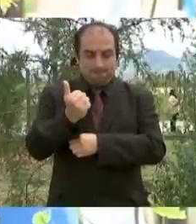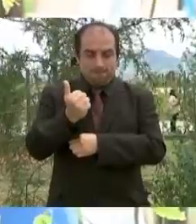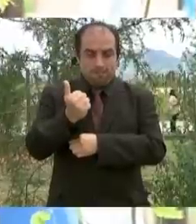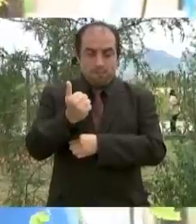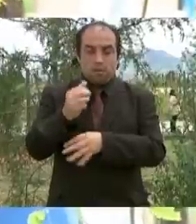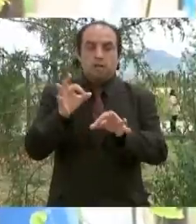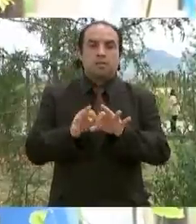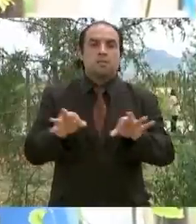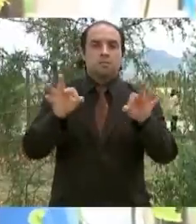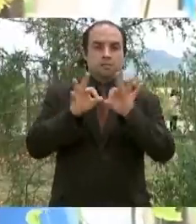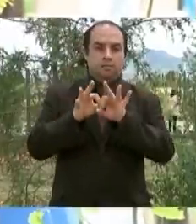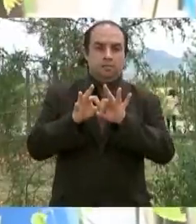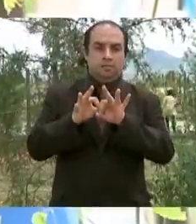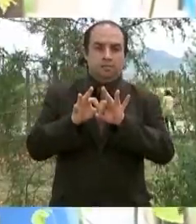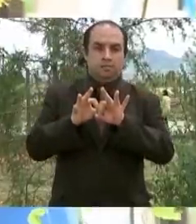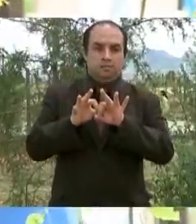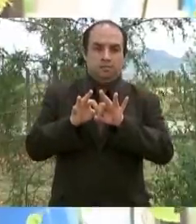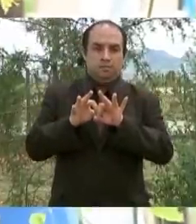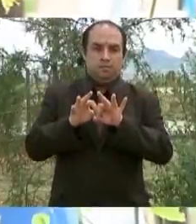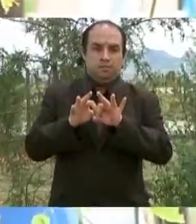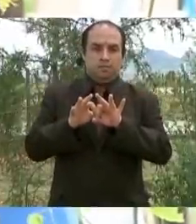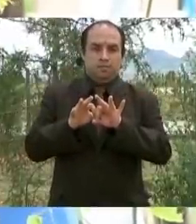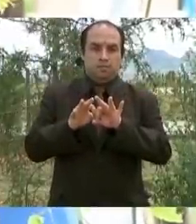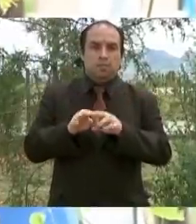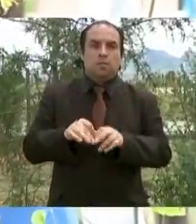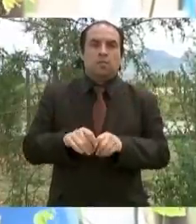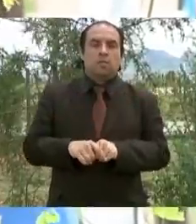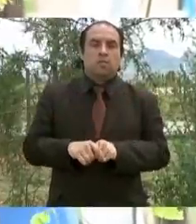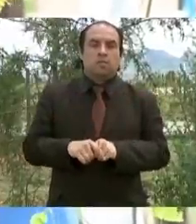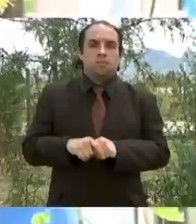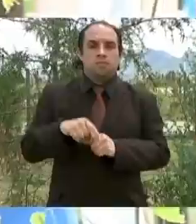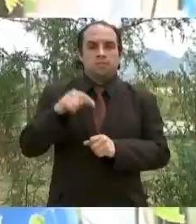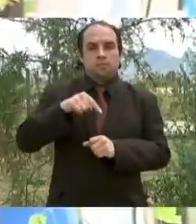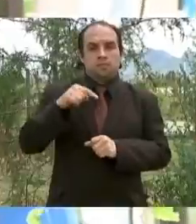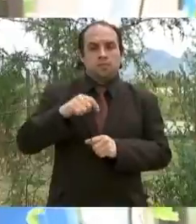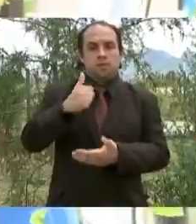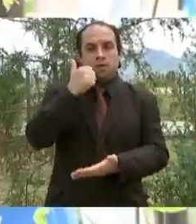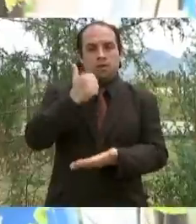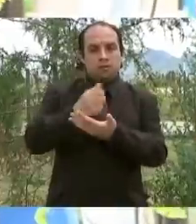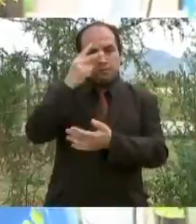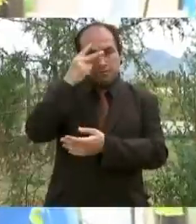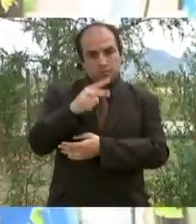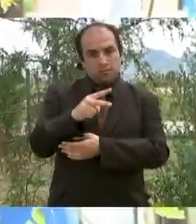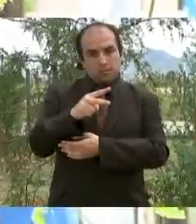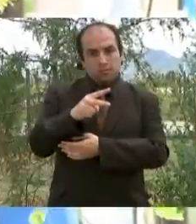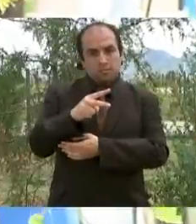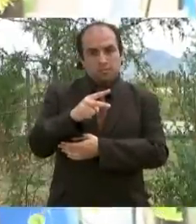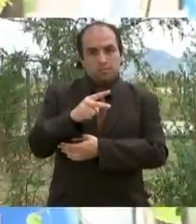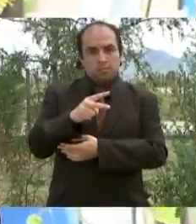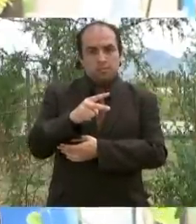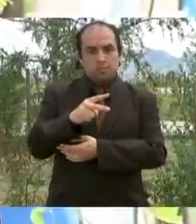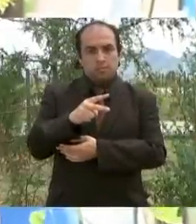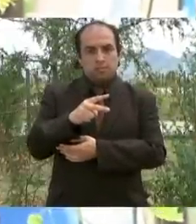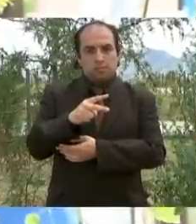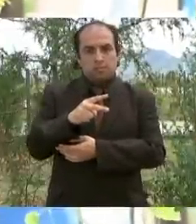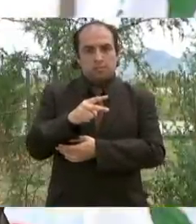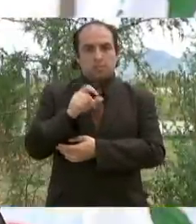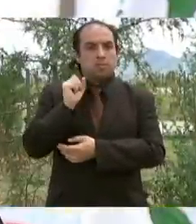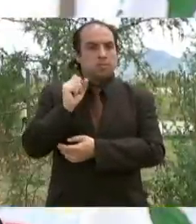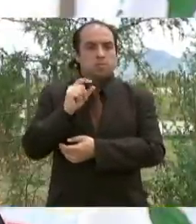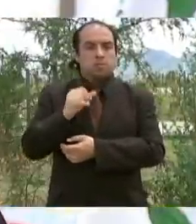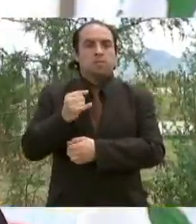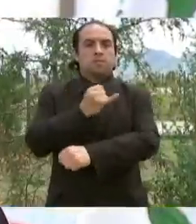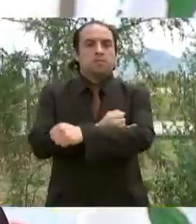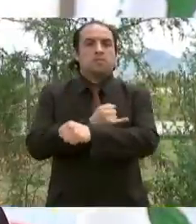muy importante. Aquí en la Ciudad de México y en